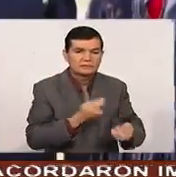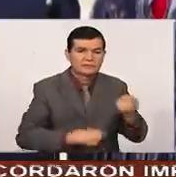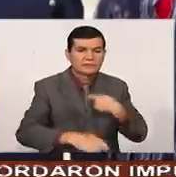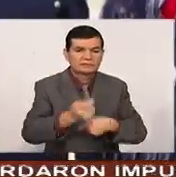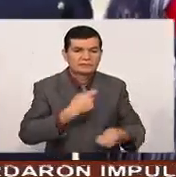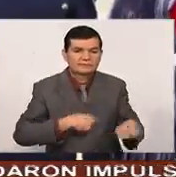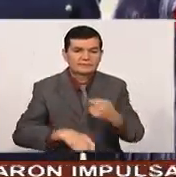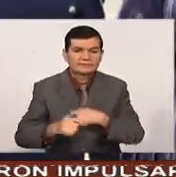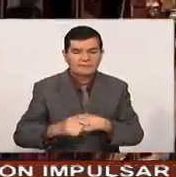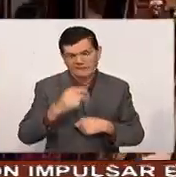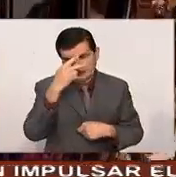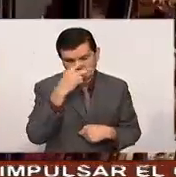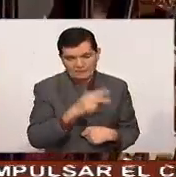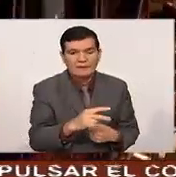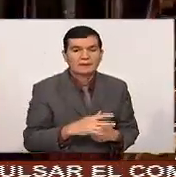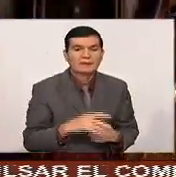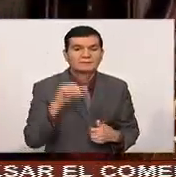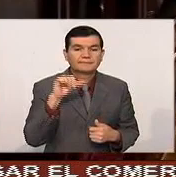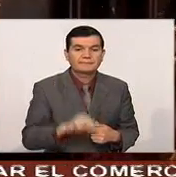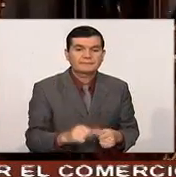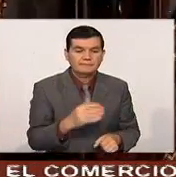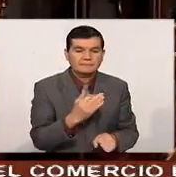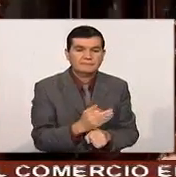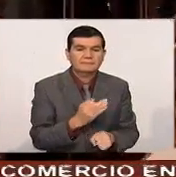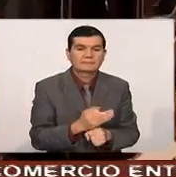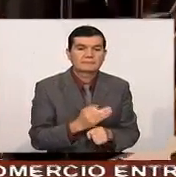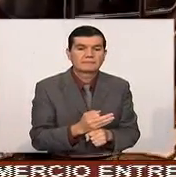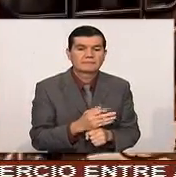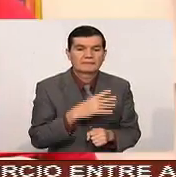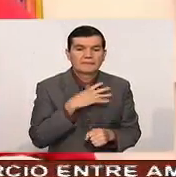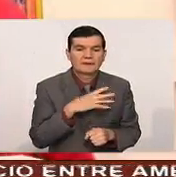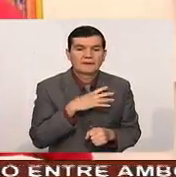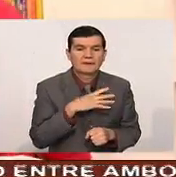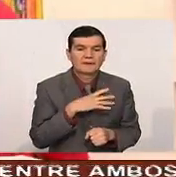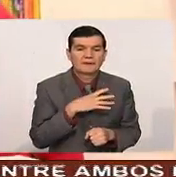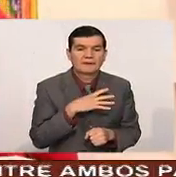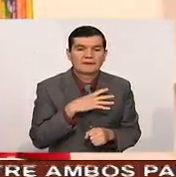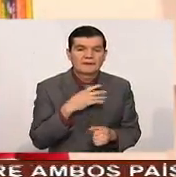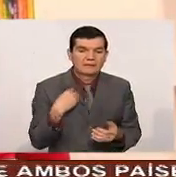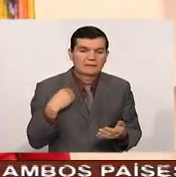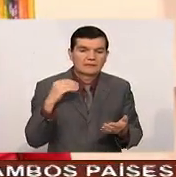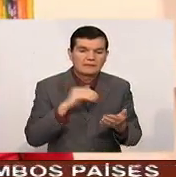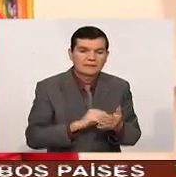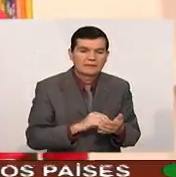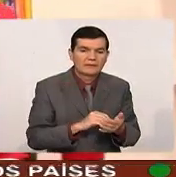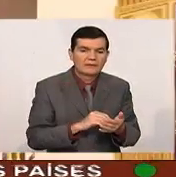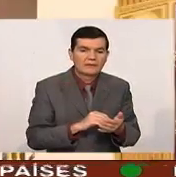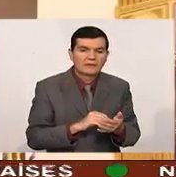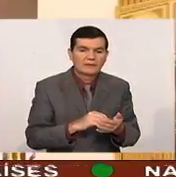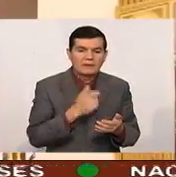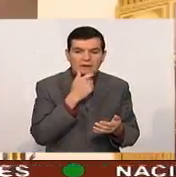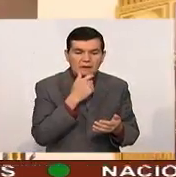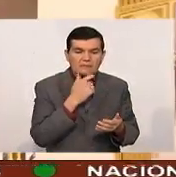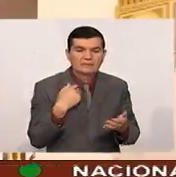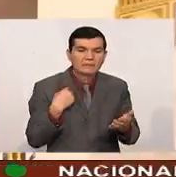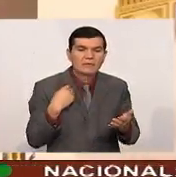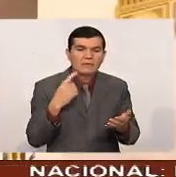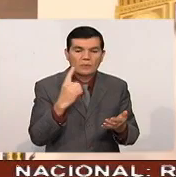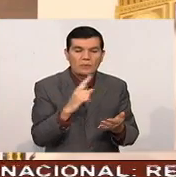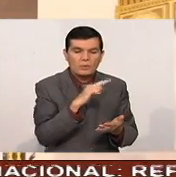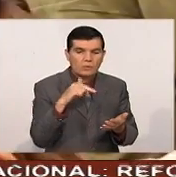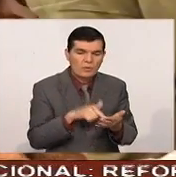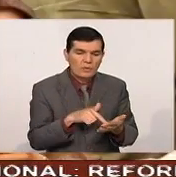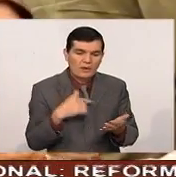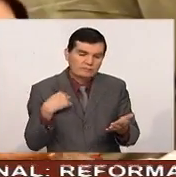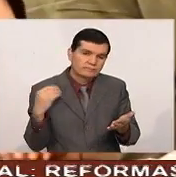intercambios. México, hoy por hoy, tiene un standing, como se dice en inglés, tiene un